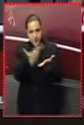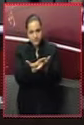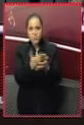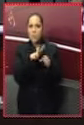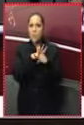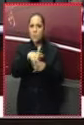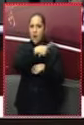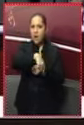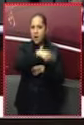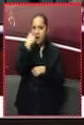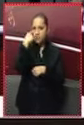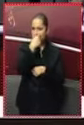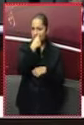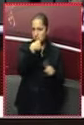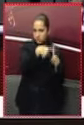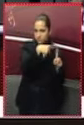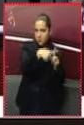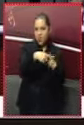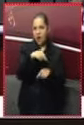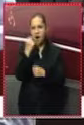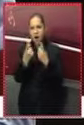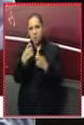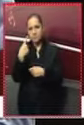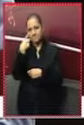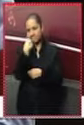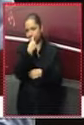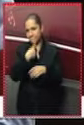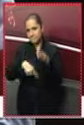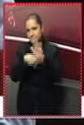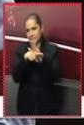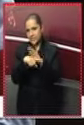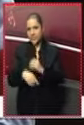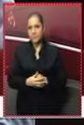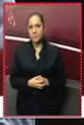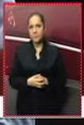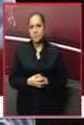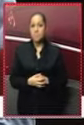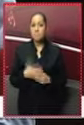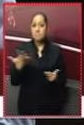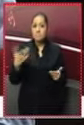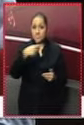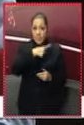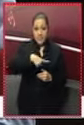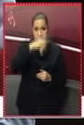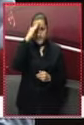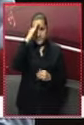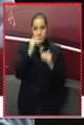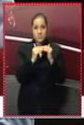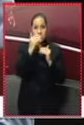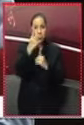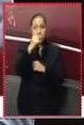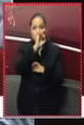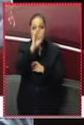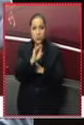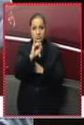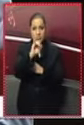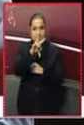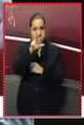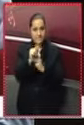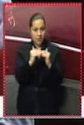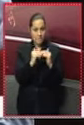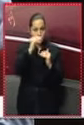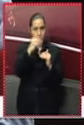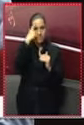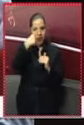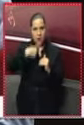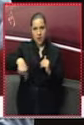a favor y en contra. Que se acabe la simulación, mostrado que el aumento de 1 punto porcentual en el IVA impacta en la economía